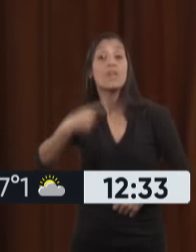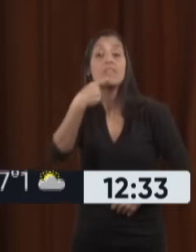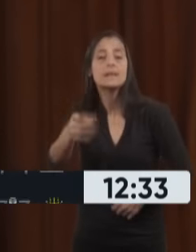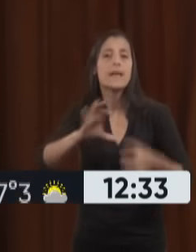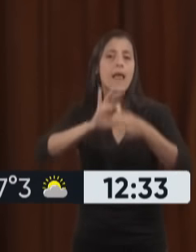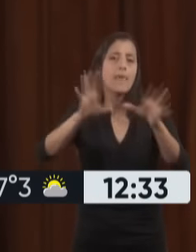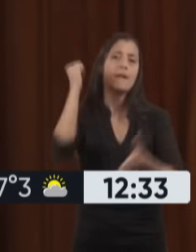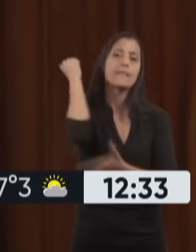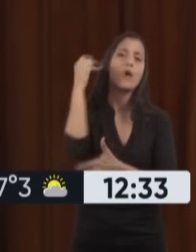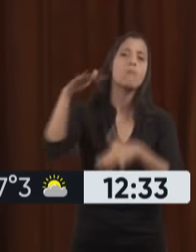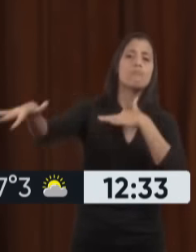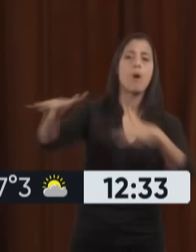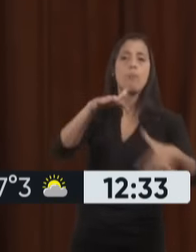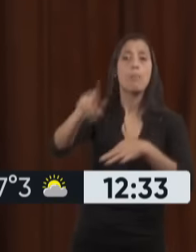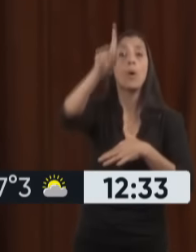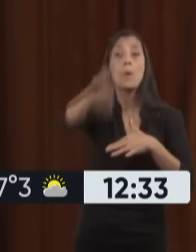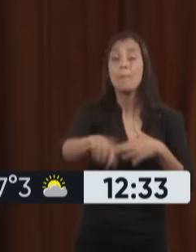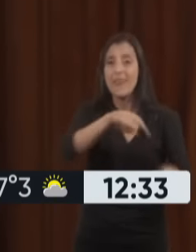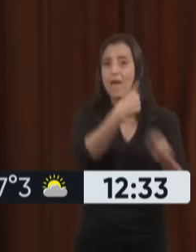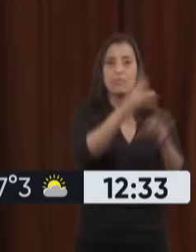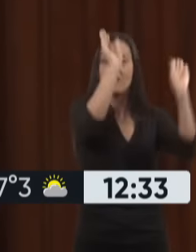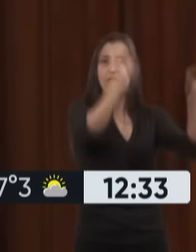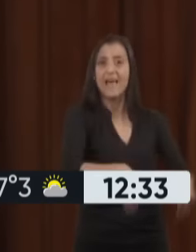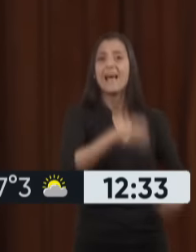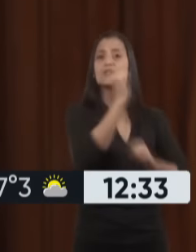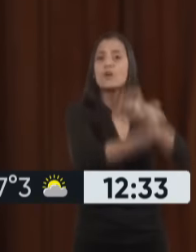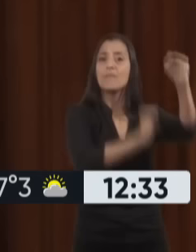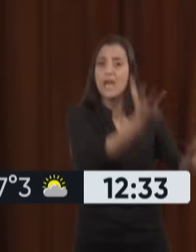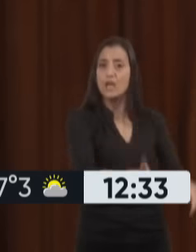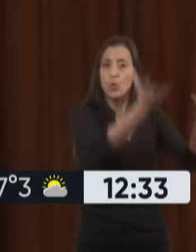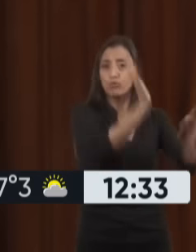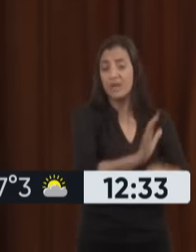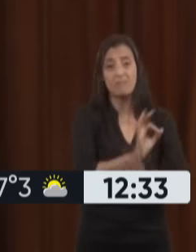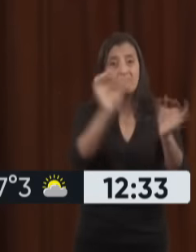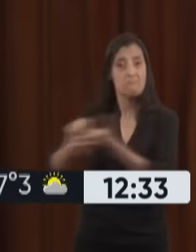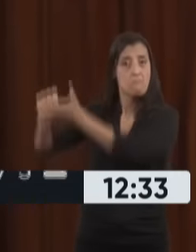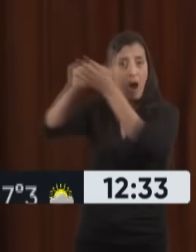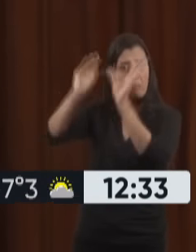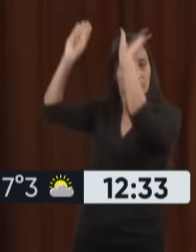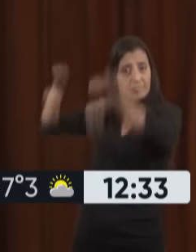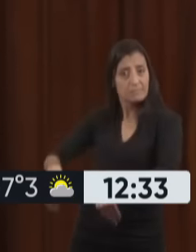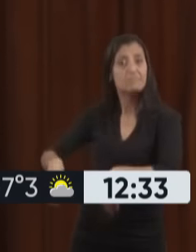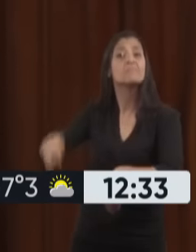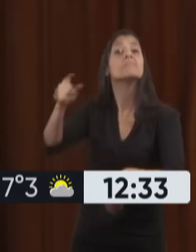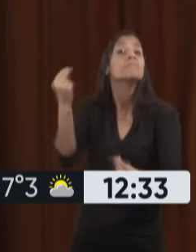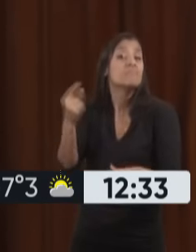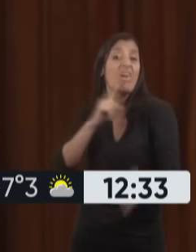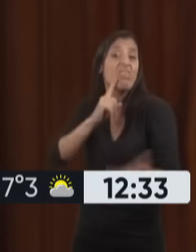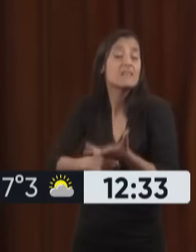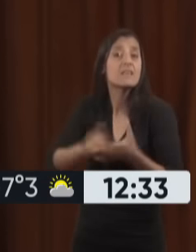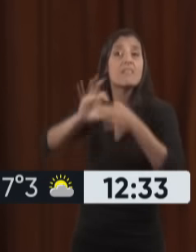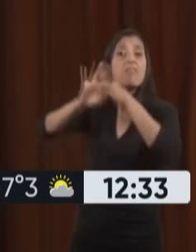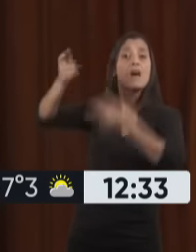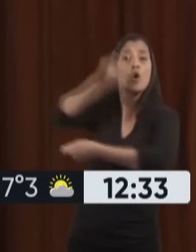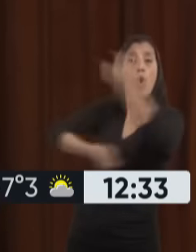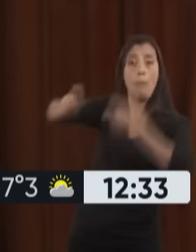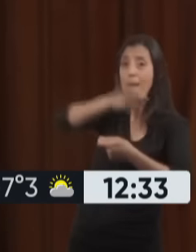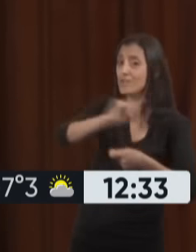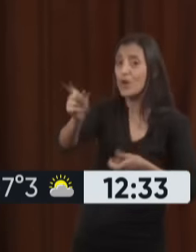economía es perniciosa para el desarrollo industrial. Ningún país quebró por abrirse al comercio internacional. Todo lo que lo